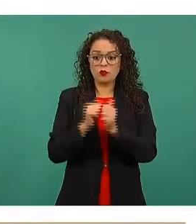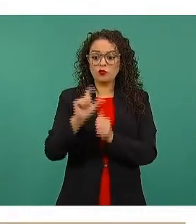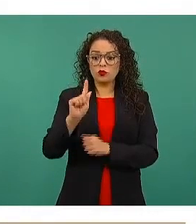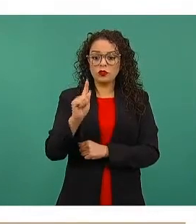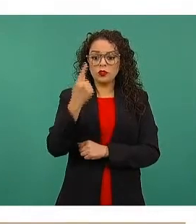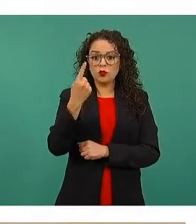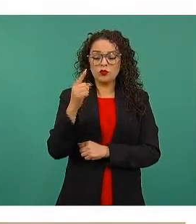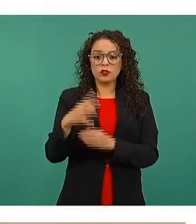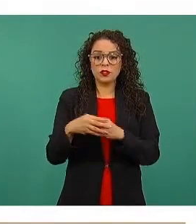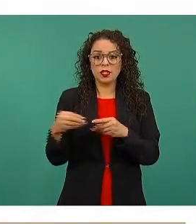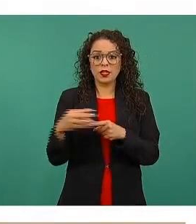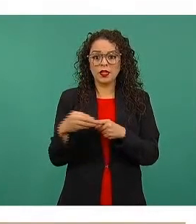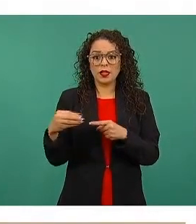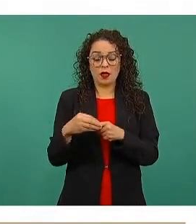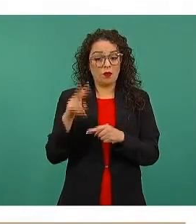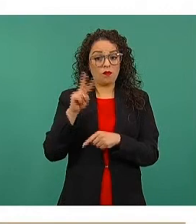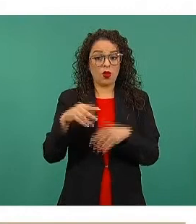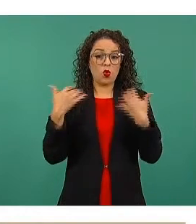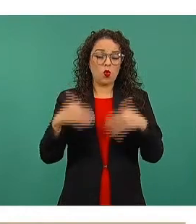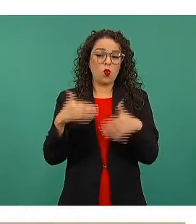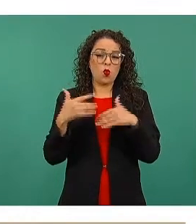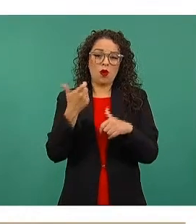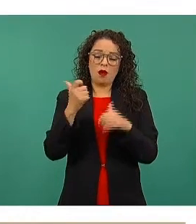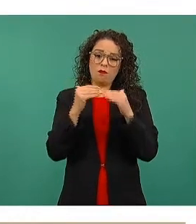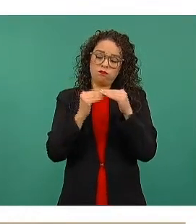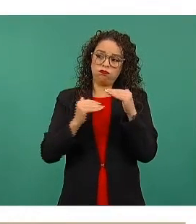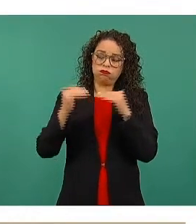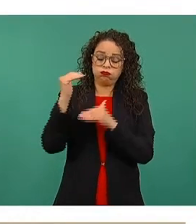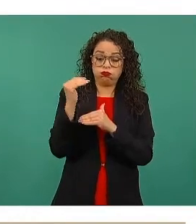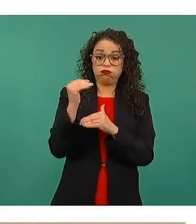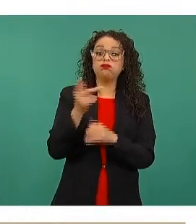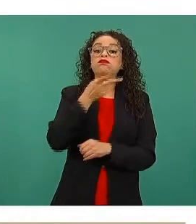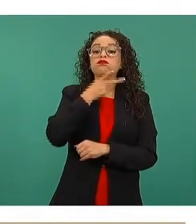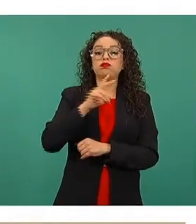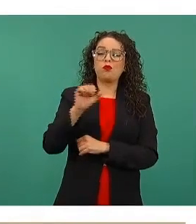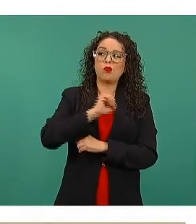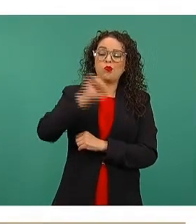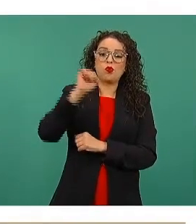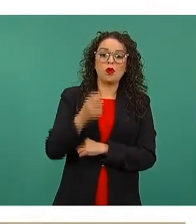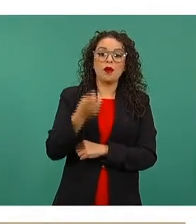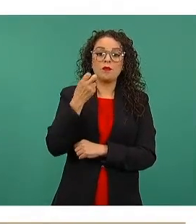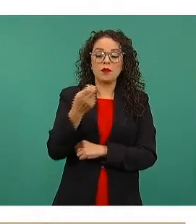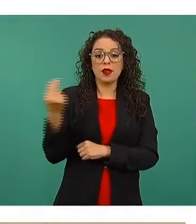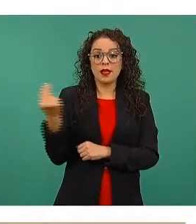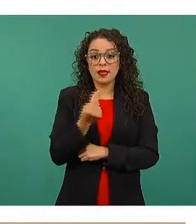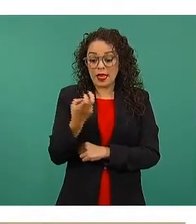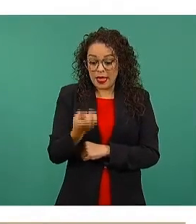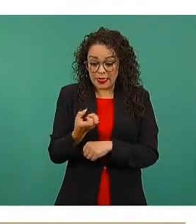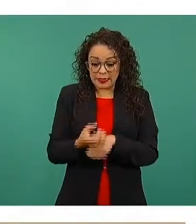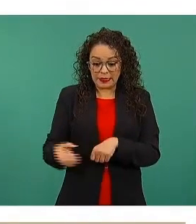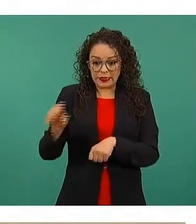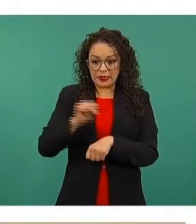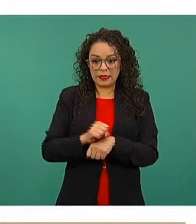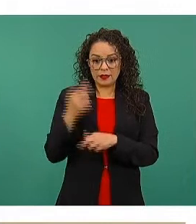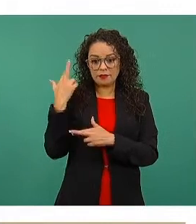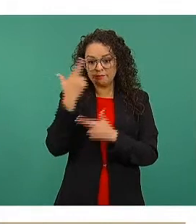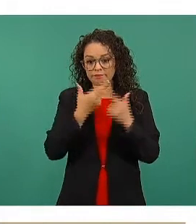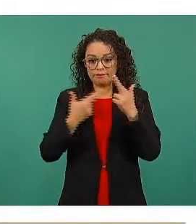$76.71, un nivel muy, muy alto del precio del petróleo. Por eso el incentivo fiscal en esta semana es